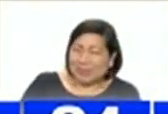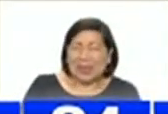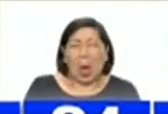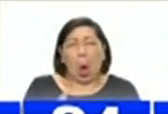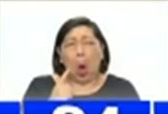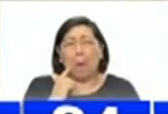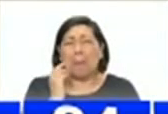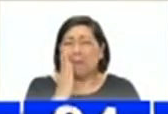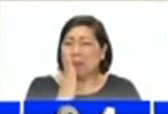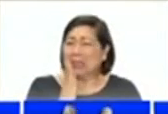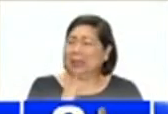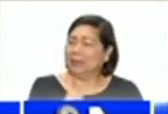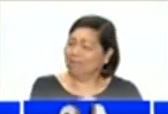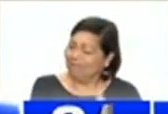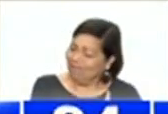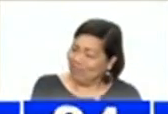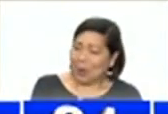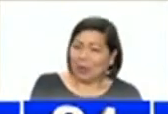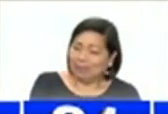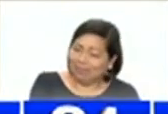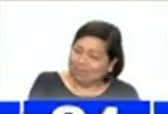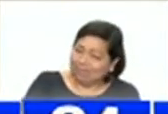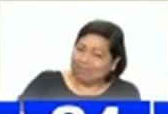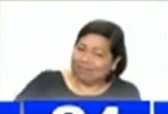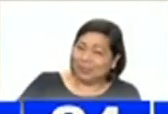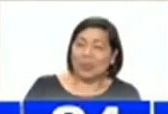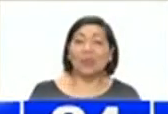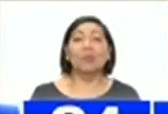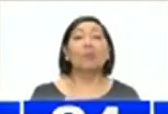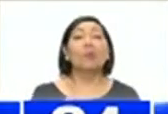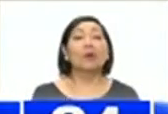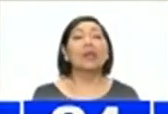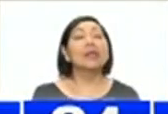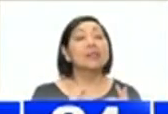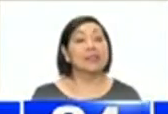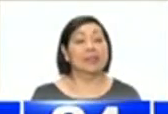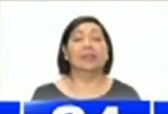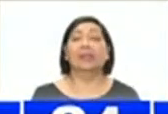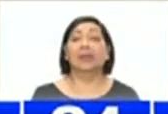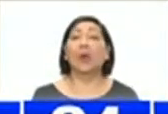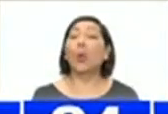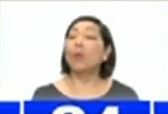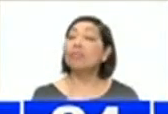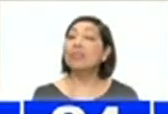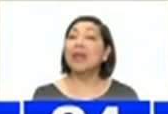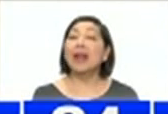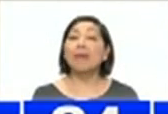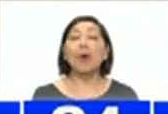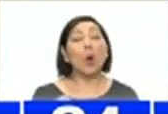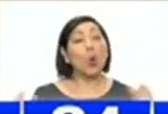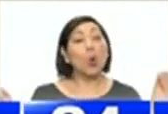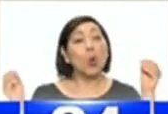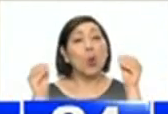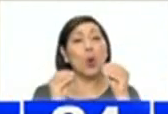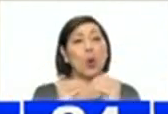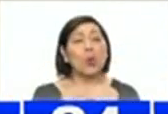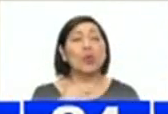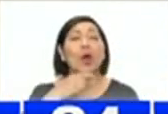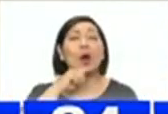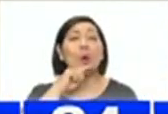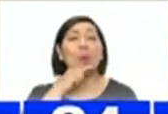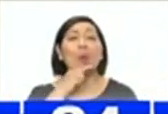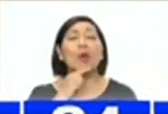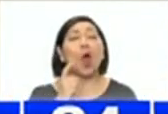machista y patriarcal, porque nuestra sociedad se merece un trabajo en conjunto, las mujeres y